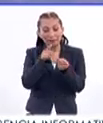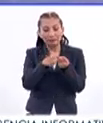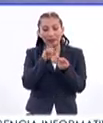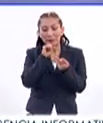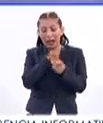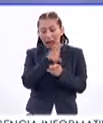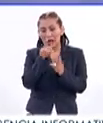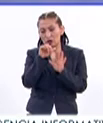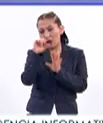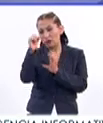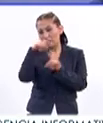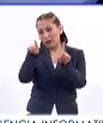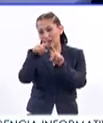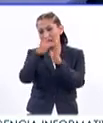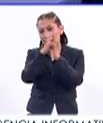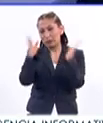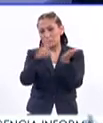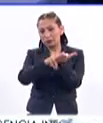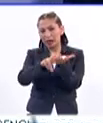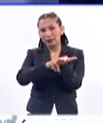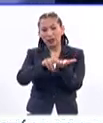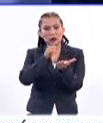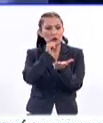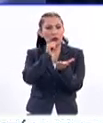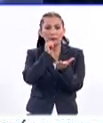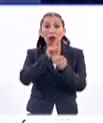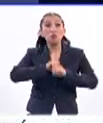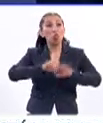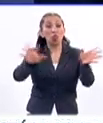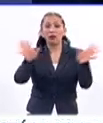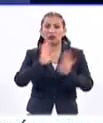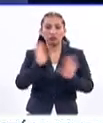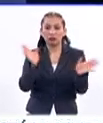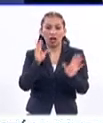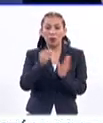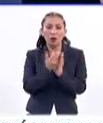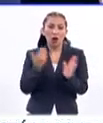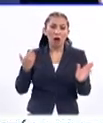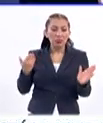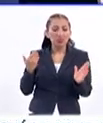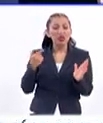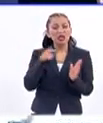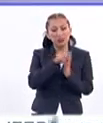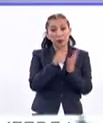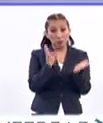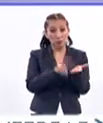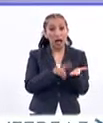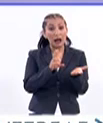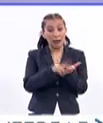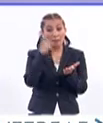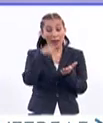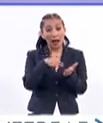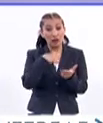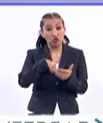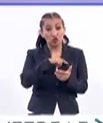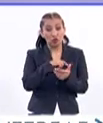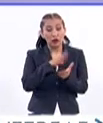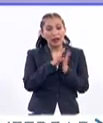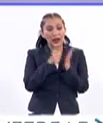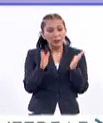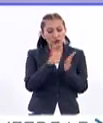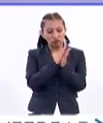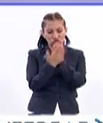ahí una serie de libros verdes, ya no los publicamos actualmente, pero en su momento eran unos libros valiosos para la editorial, eran